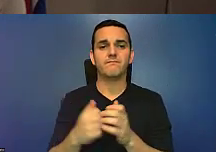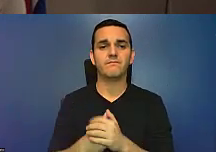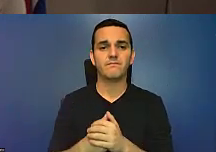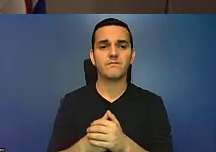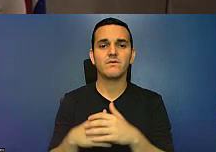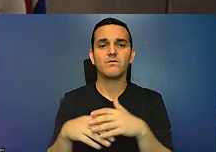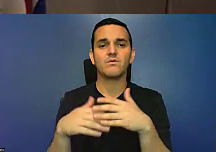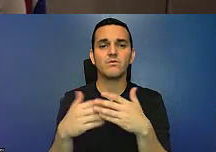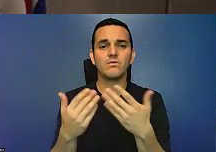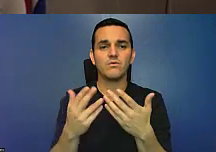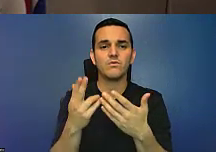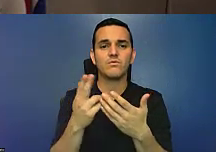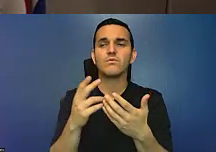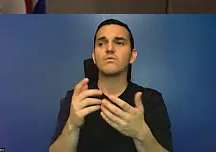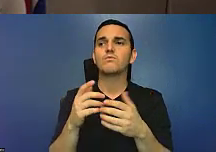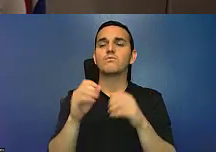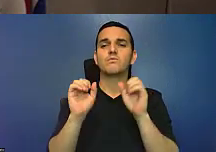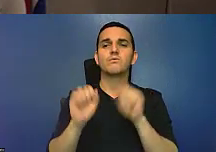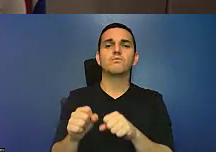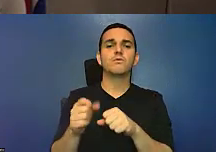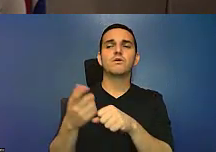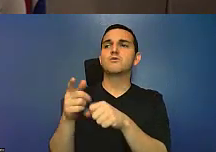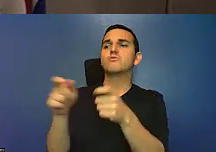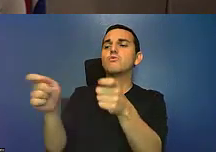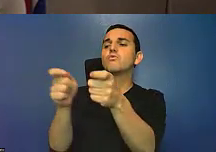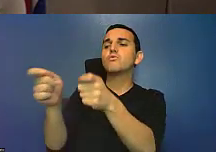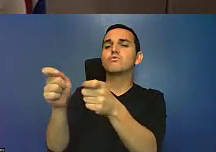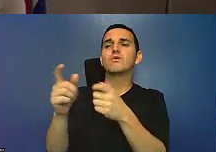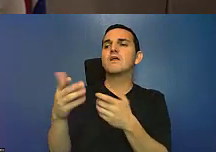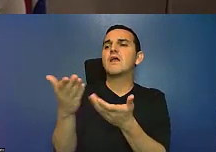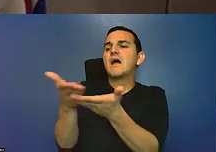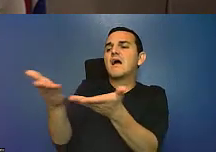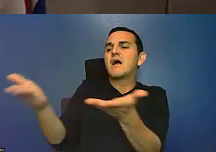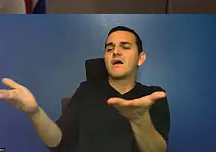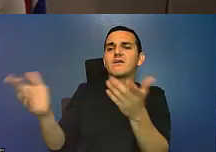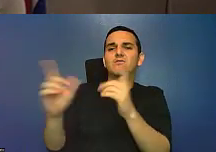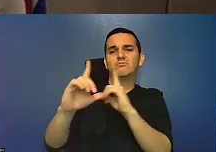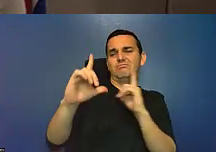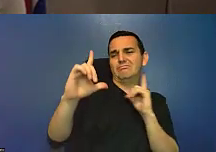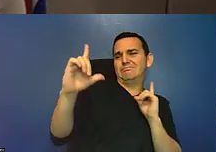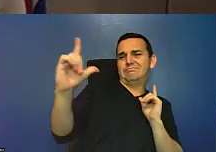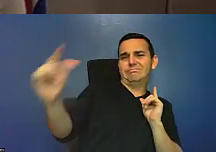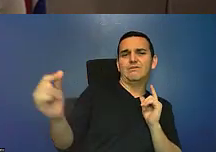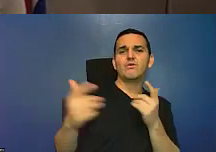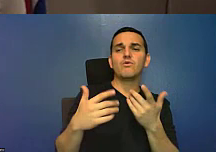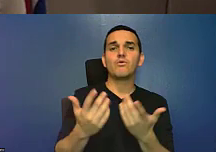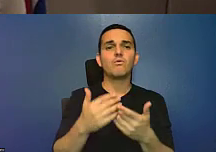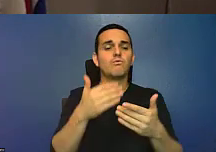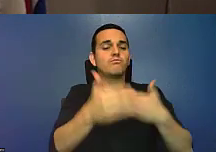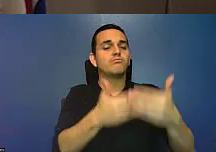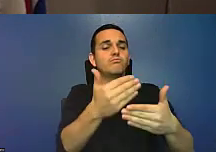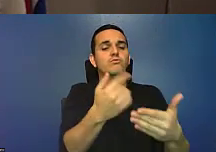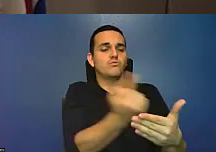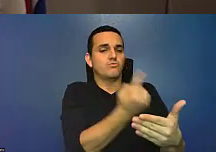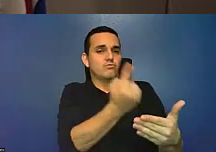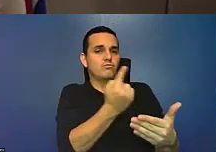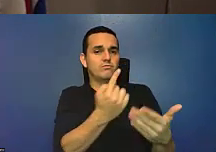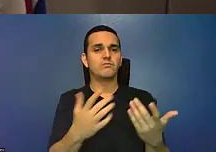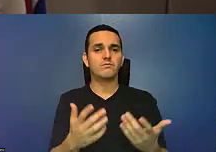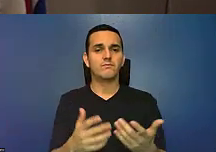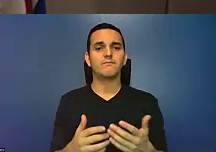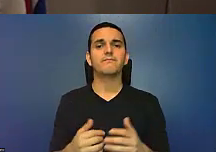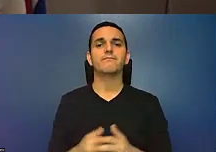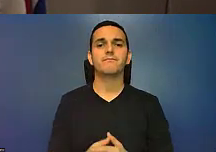dispositivos a distancia y cómo automatizamos los procesos. Es de ahí que ya en la vida